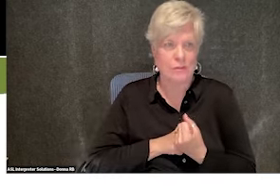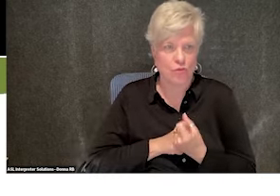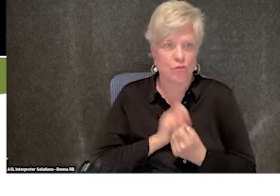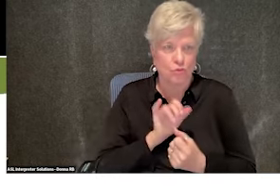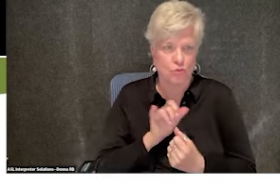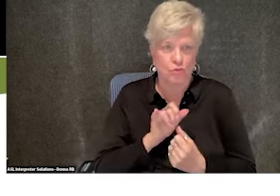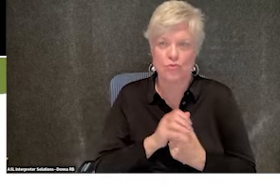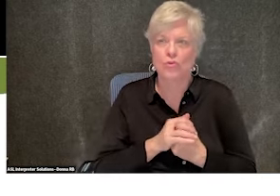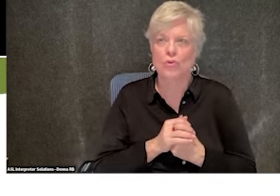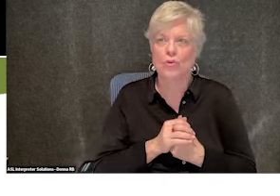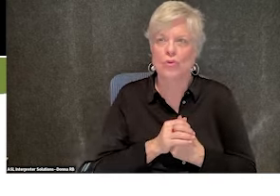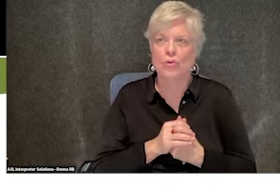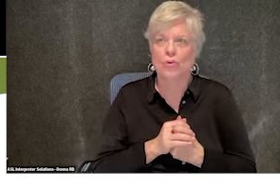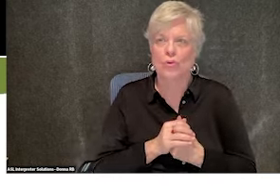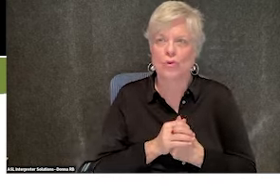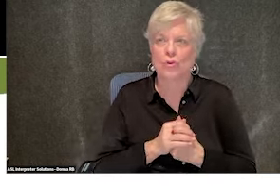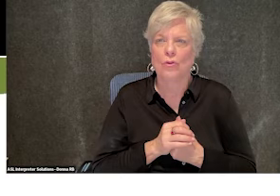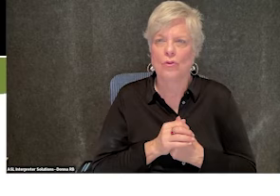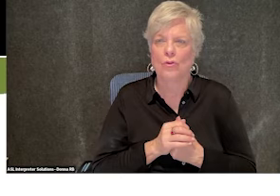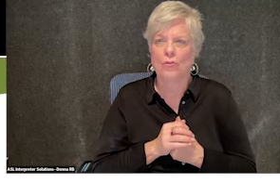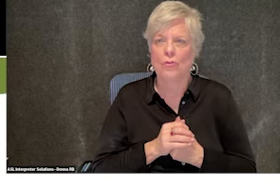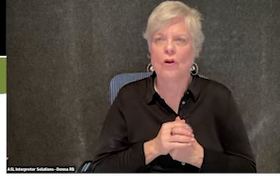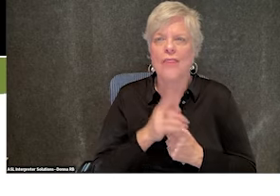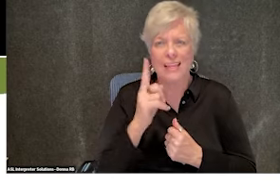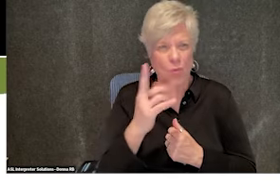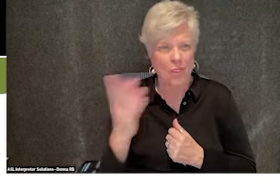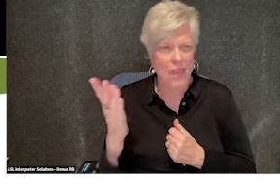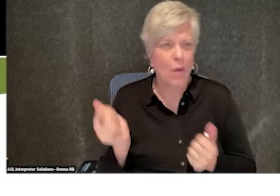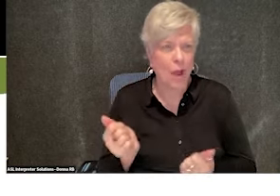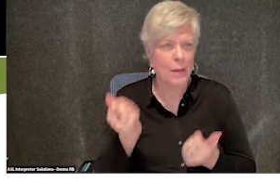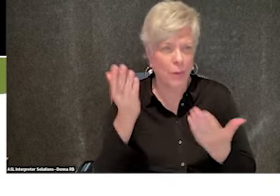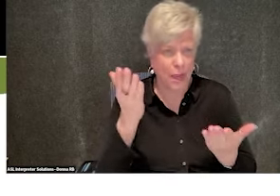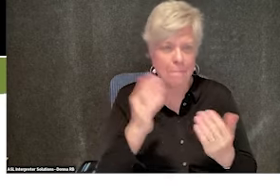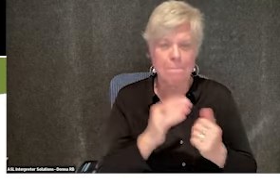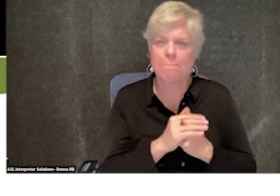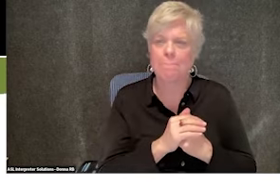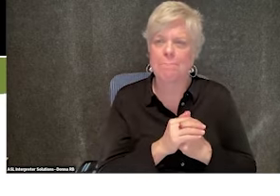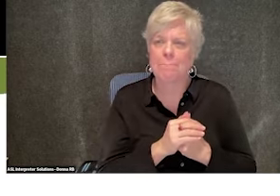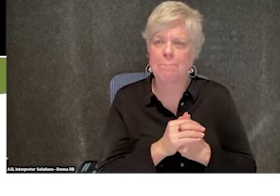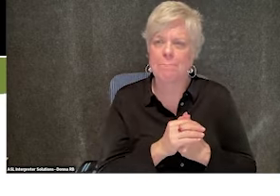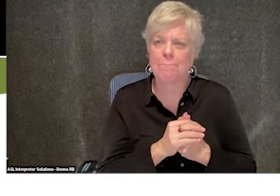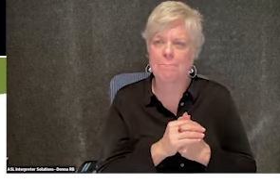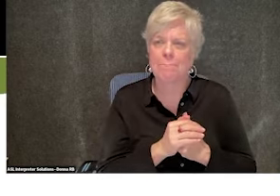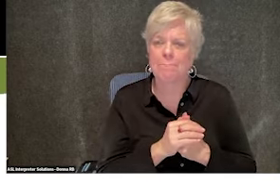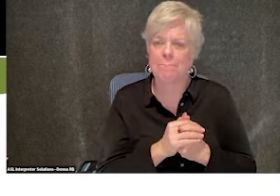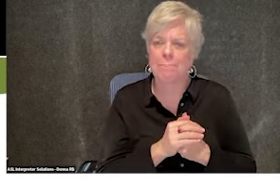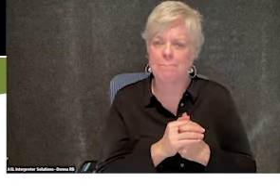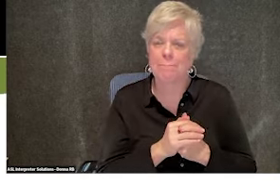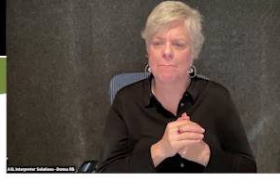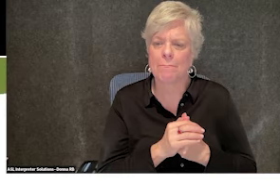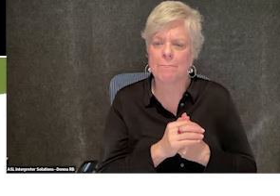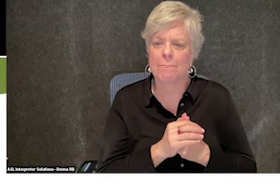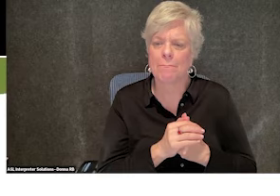a ver, por ejemplo, hablando de lo que hablamos anteriormente, cosas en el banco. Tengo mi cuenta de ahorros,